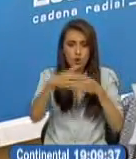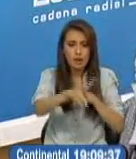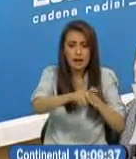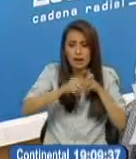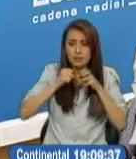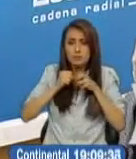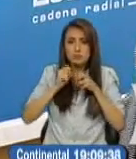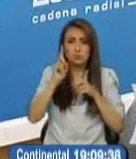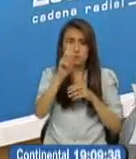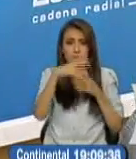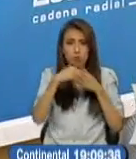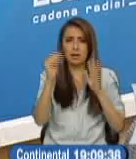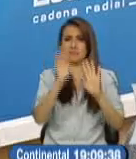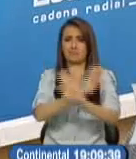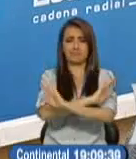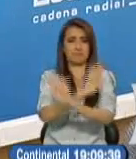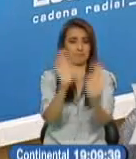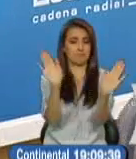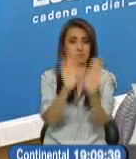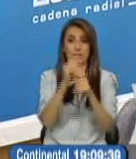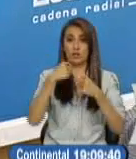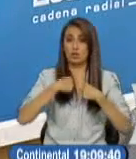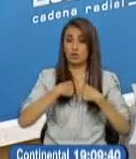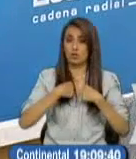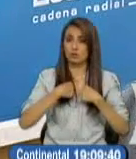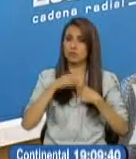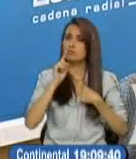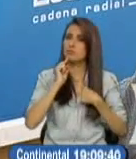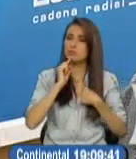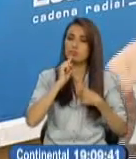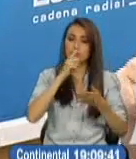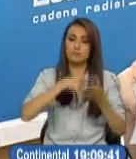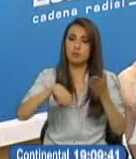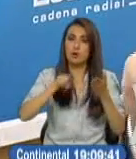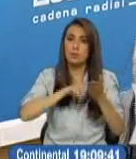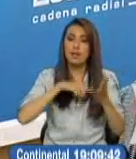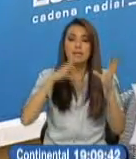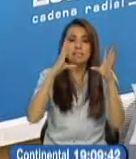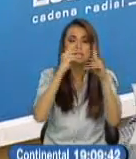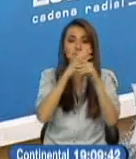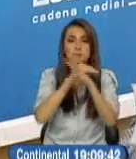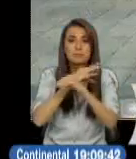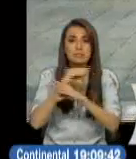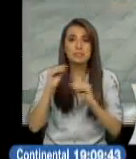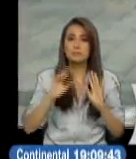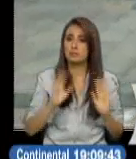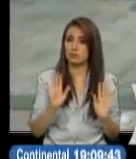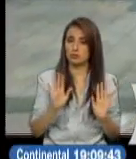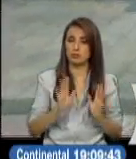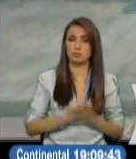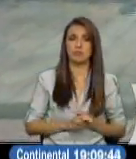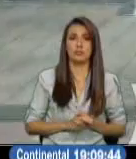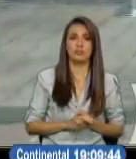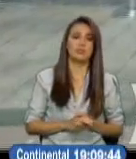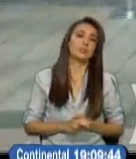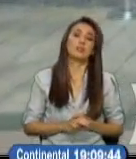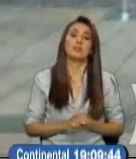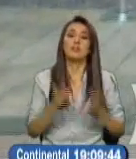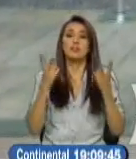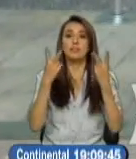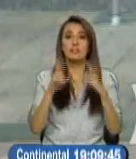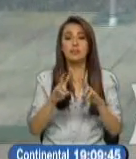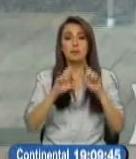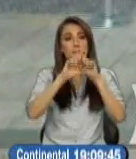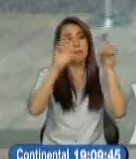si acaso, no voy a permitir que se hagan comentarios insidiosos. Reveló que probablemente la